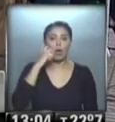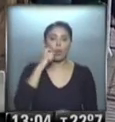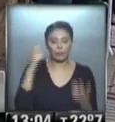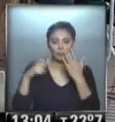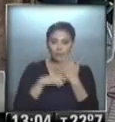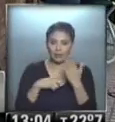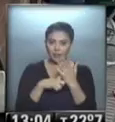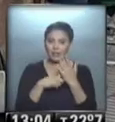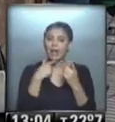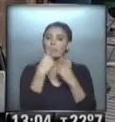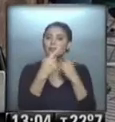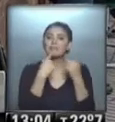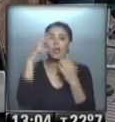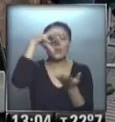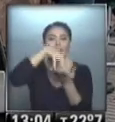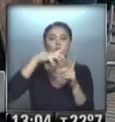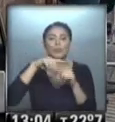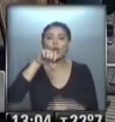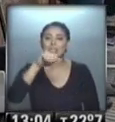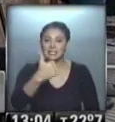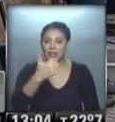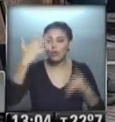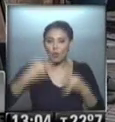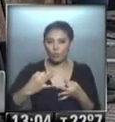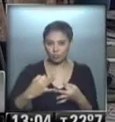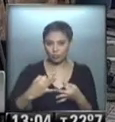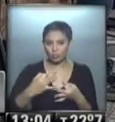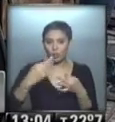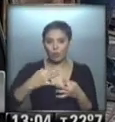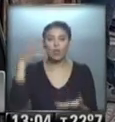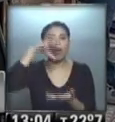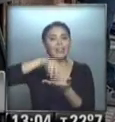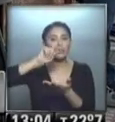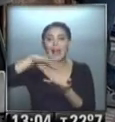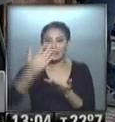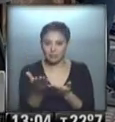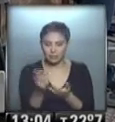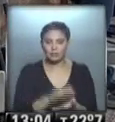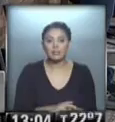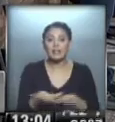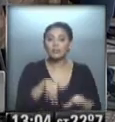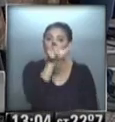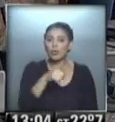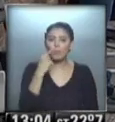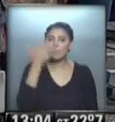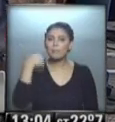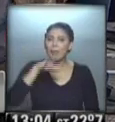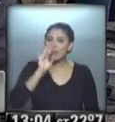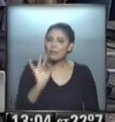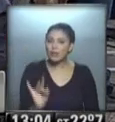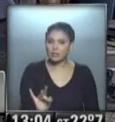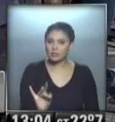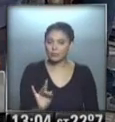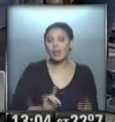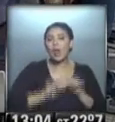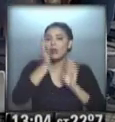le tomará declaración en la unidad fiscal número 6 que está ubicada justamente detrás de estos tribunales. La situación de Vinader se complicó en las últimas horas debido